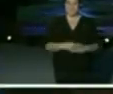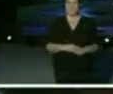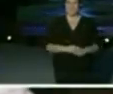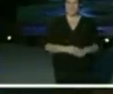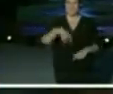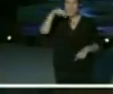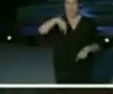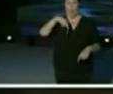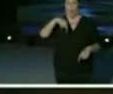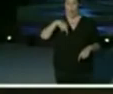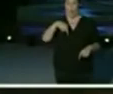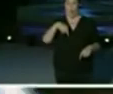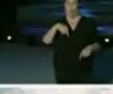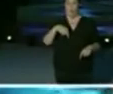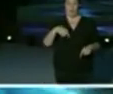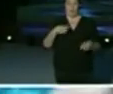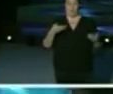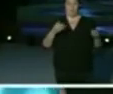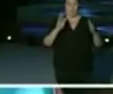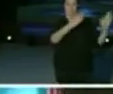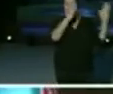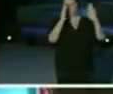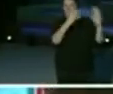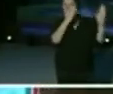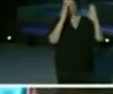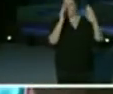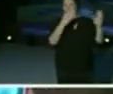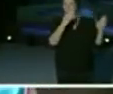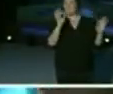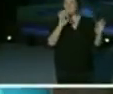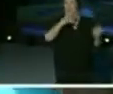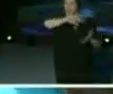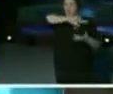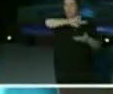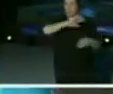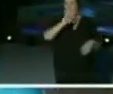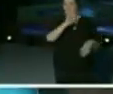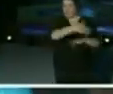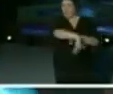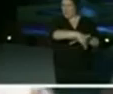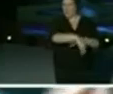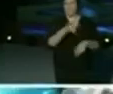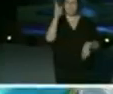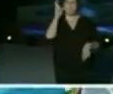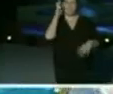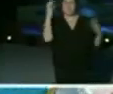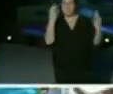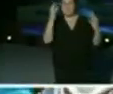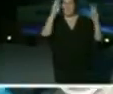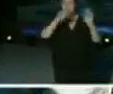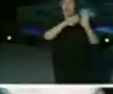oído durante estas fases, durante la calle, en los telediarios y demás, en noticias, han oído hablar de la ley